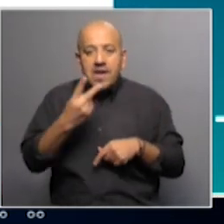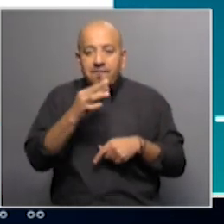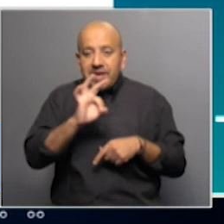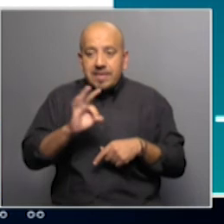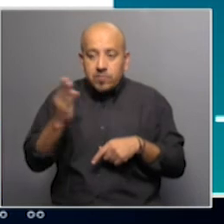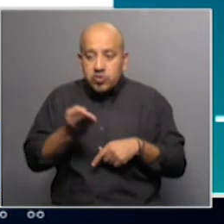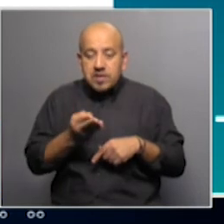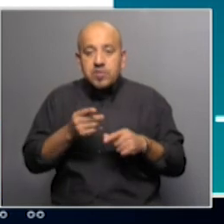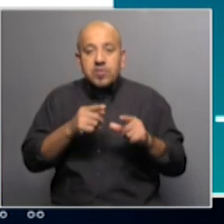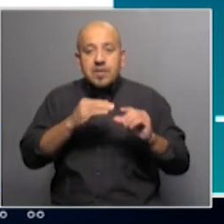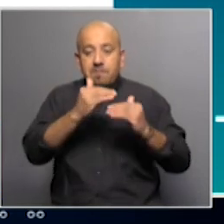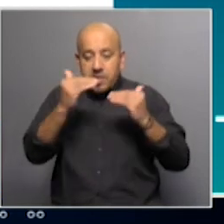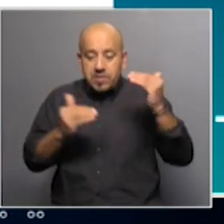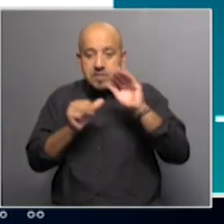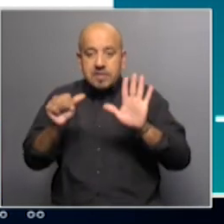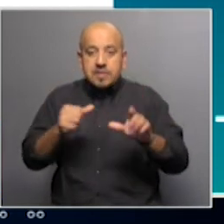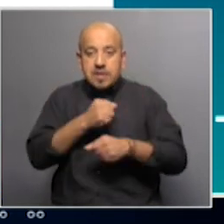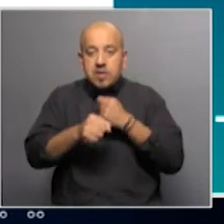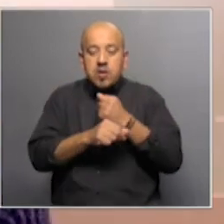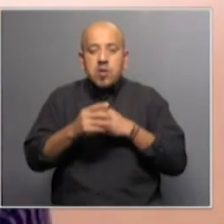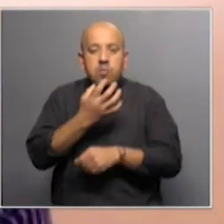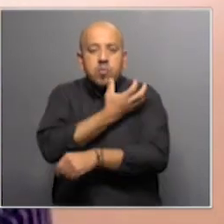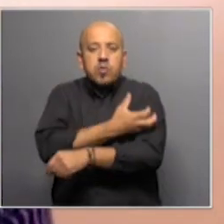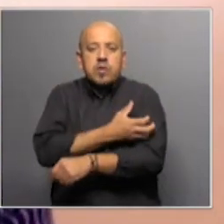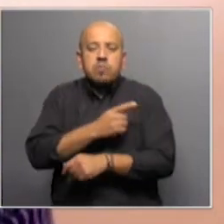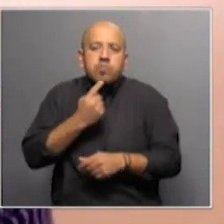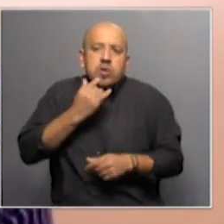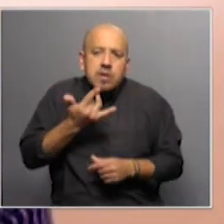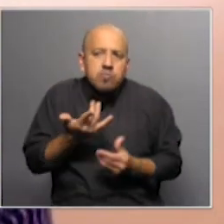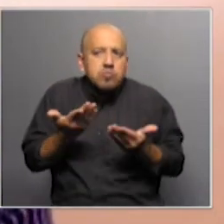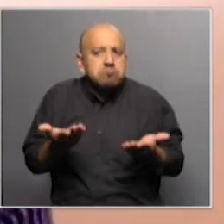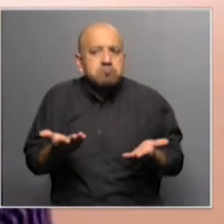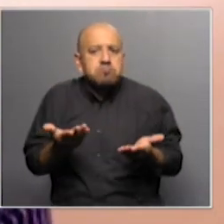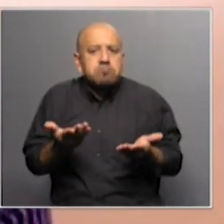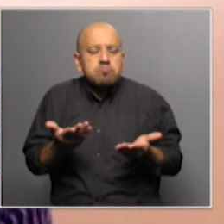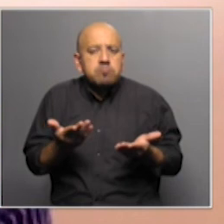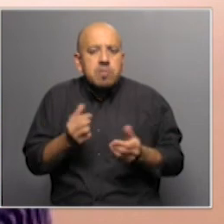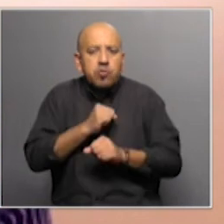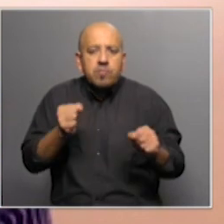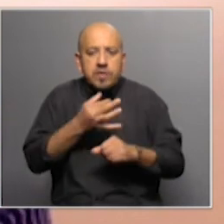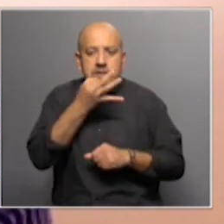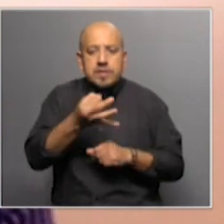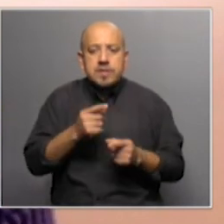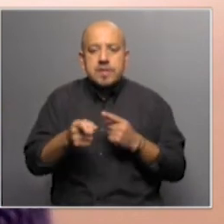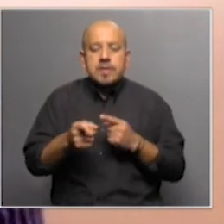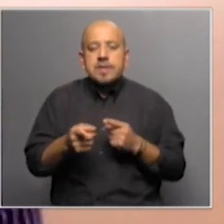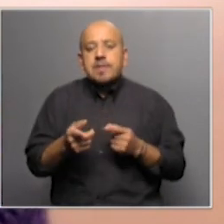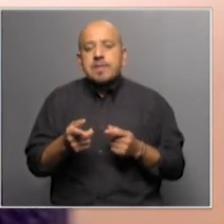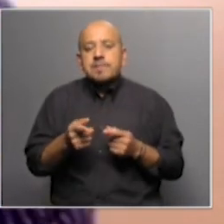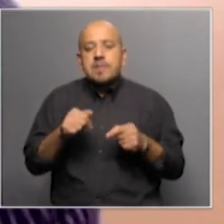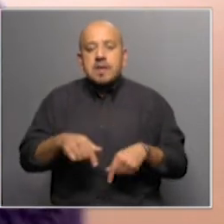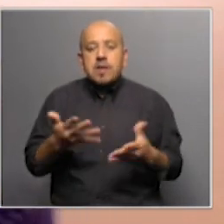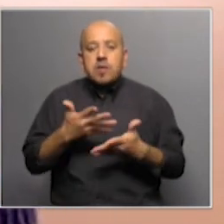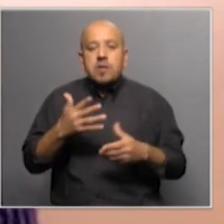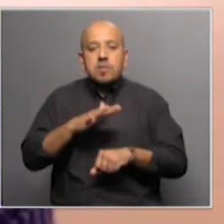menores de 6 años que es pobre. Por ejemplo, ¿qué derivaciones podemos, a modo de cierre, mencionar, Germán? En este